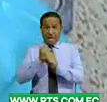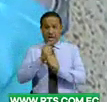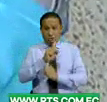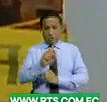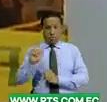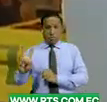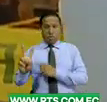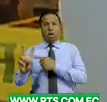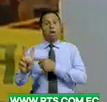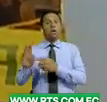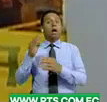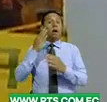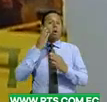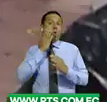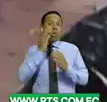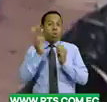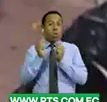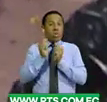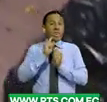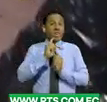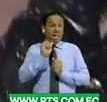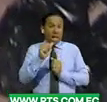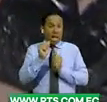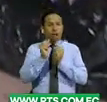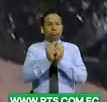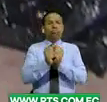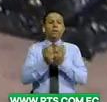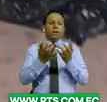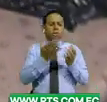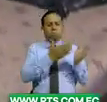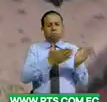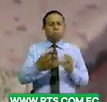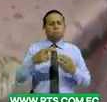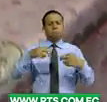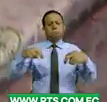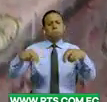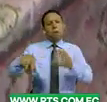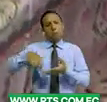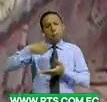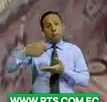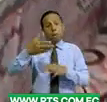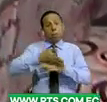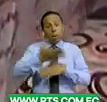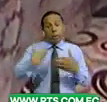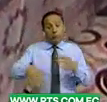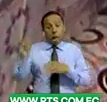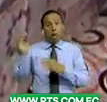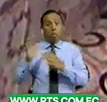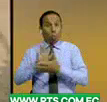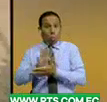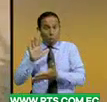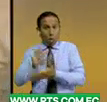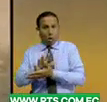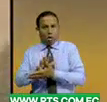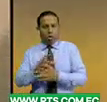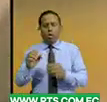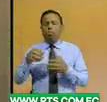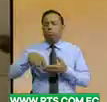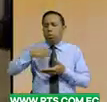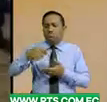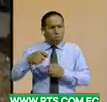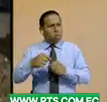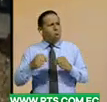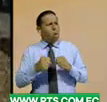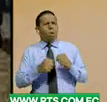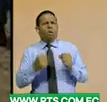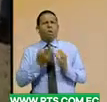permanecían en el interior junto a su tía, se prestaban a almorzar para luego ir a la escuela. Fue entonces que escucharon un